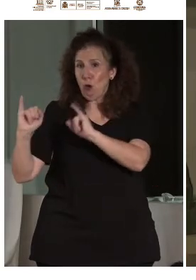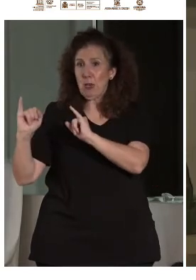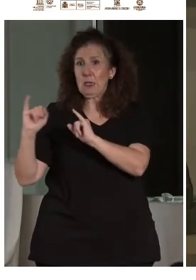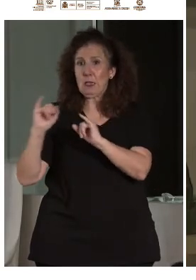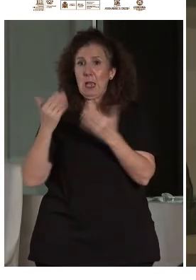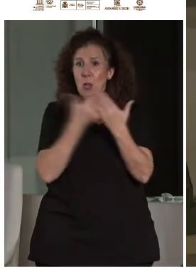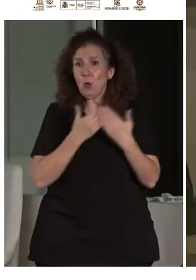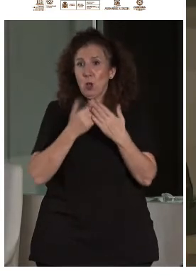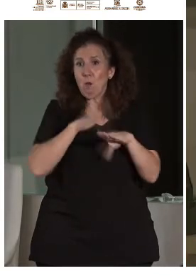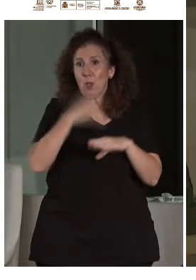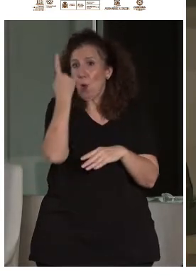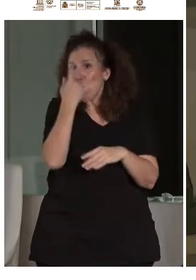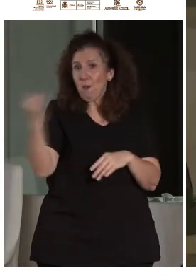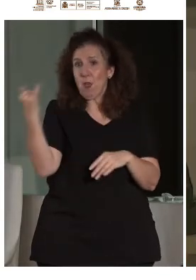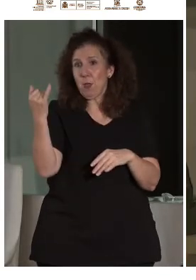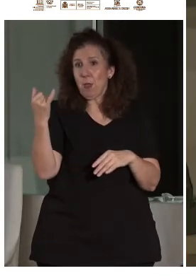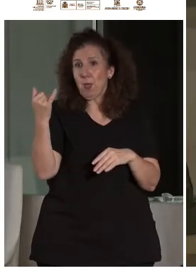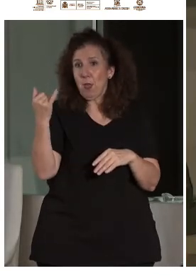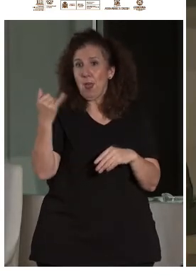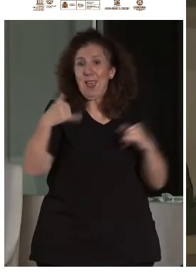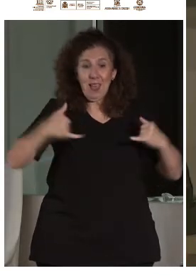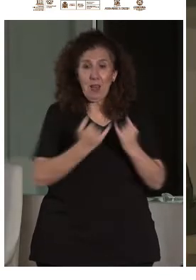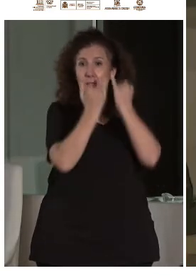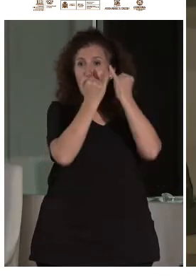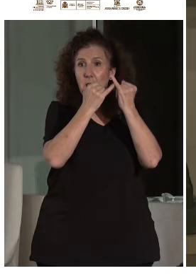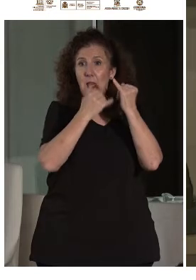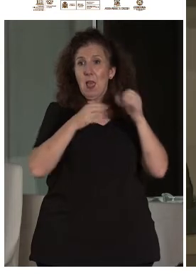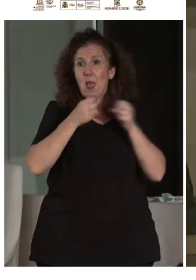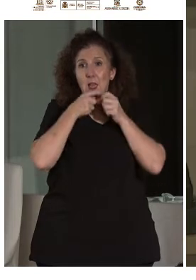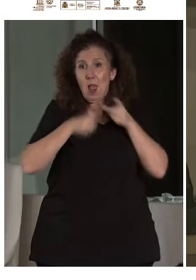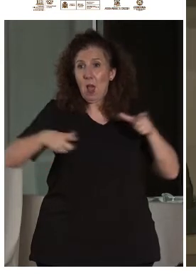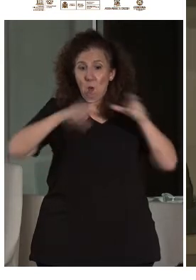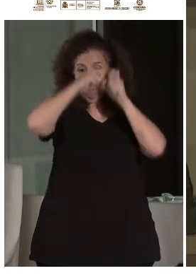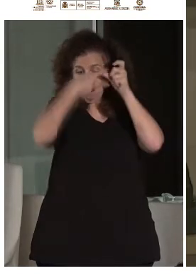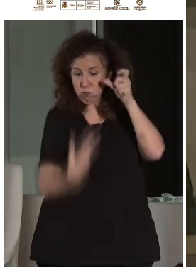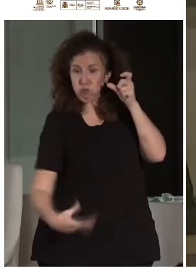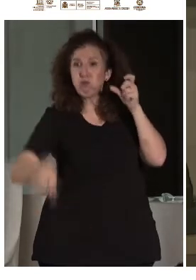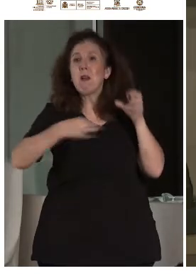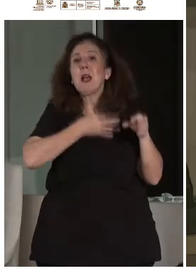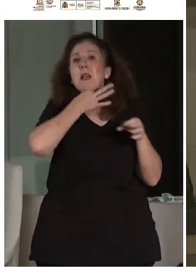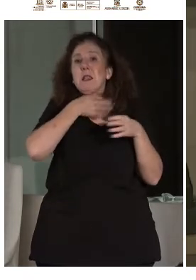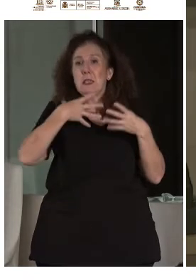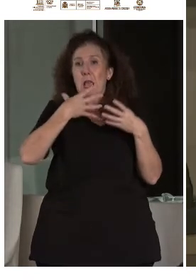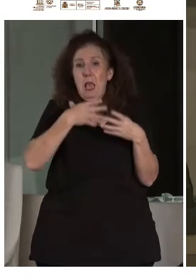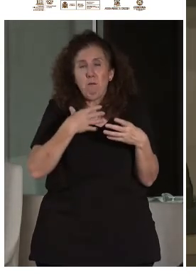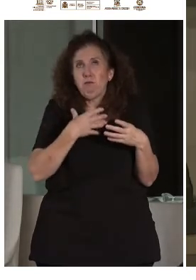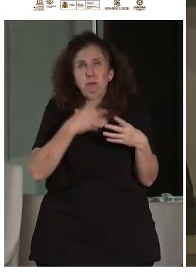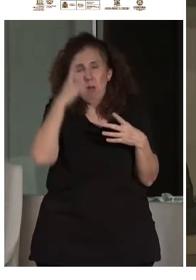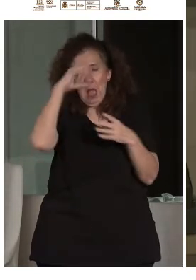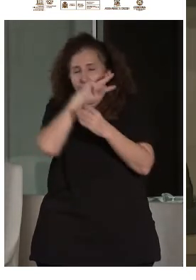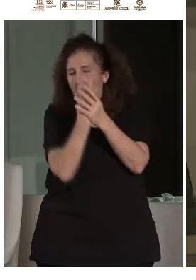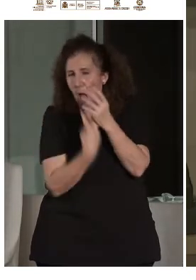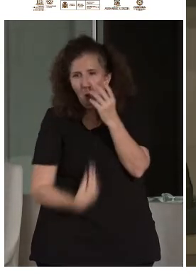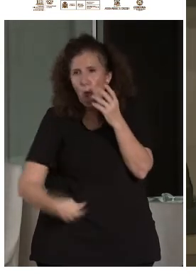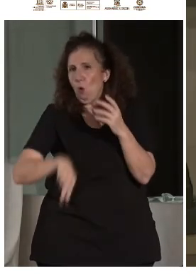prácticamente porque una vez un niño en el Águilas del Teide se ahogó y a la profesora... Bueno, es una historia... bastante yanqui toda esta de buscar malos por todos los